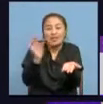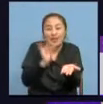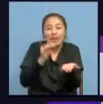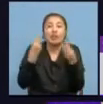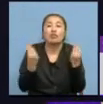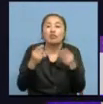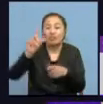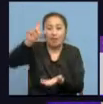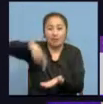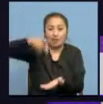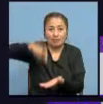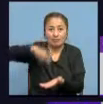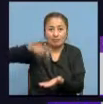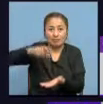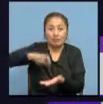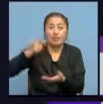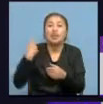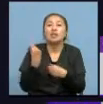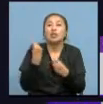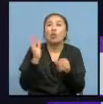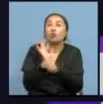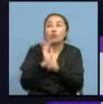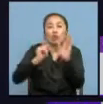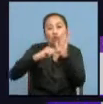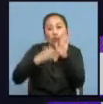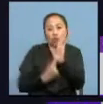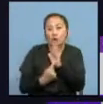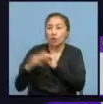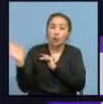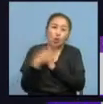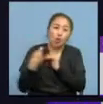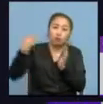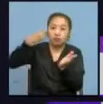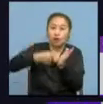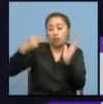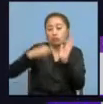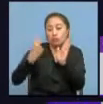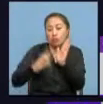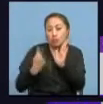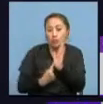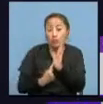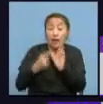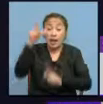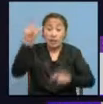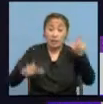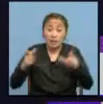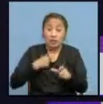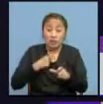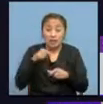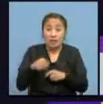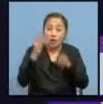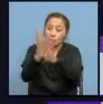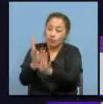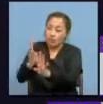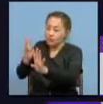aquí son tarjetas, lo que se llaman puntos. Entonces, todos cobran por puntos. Eso sí, la gente para tener efectivo tiene que hacer